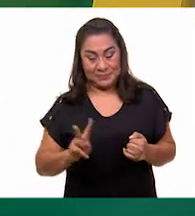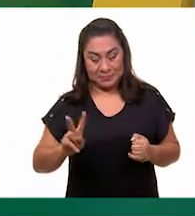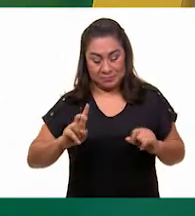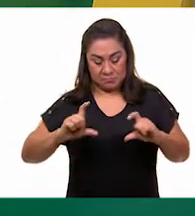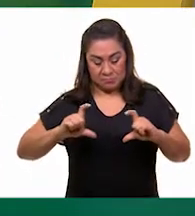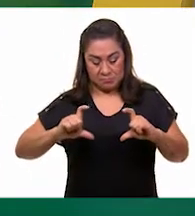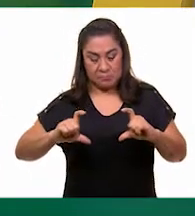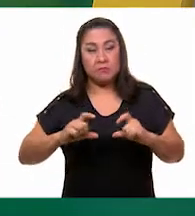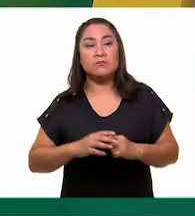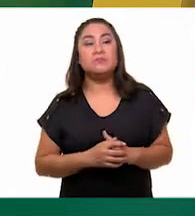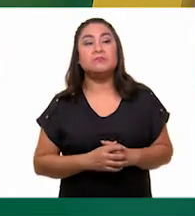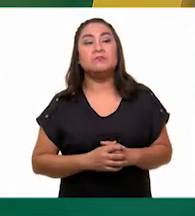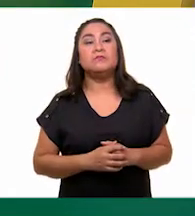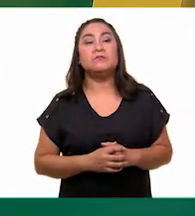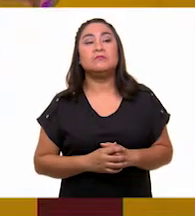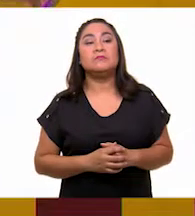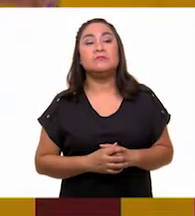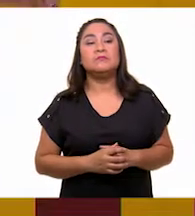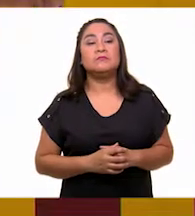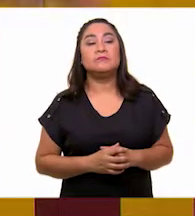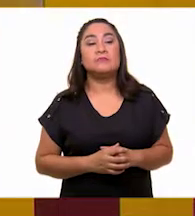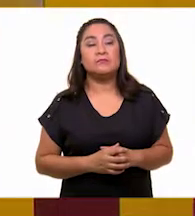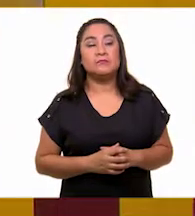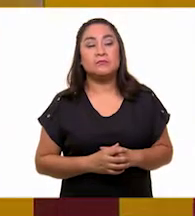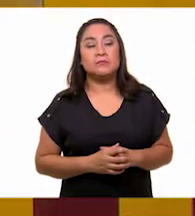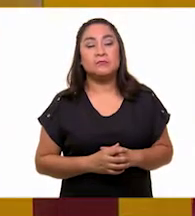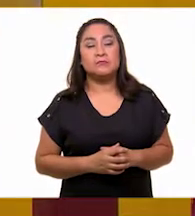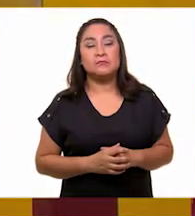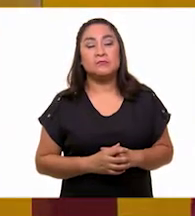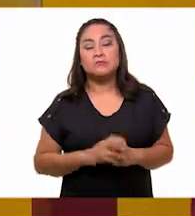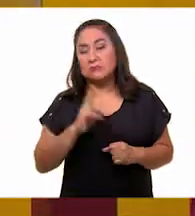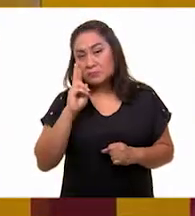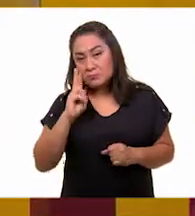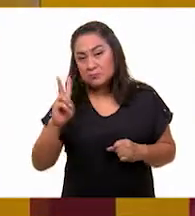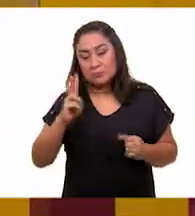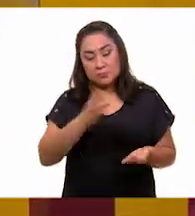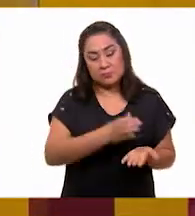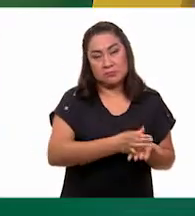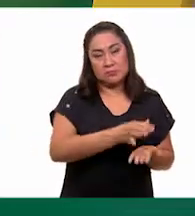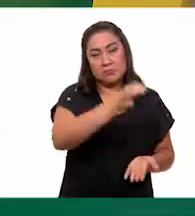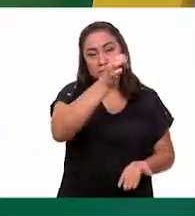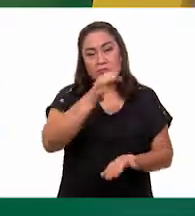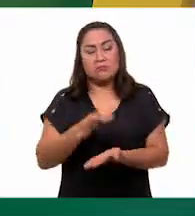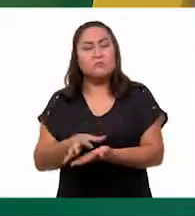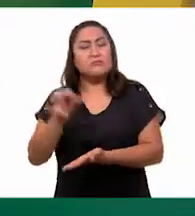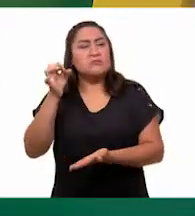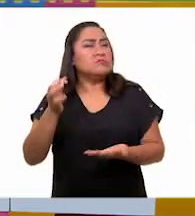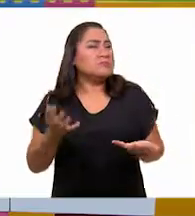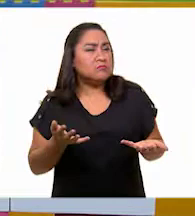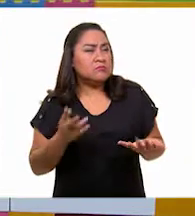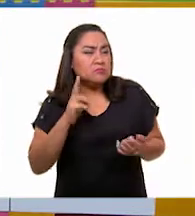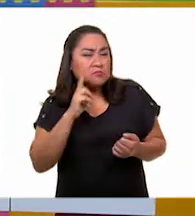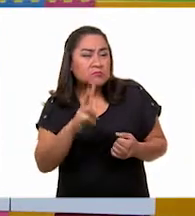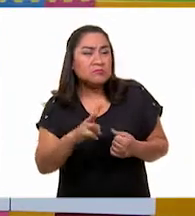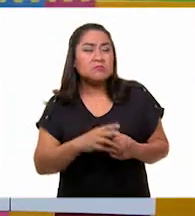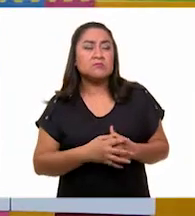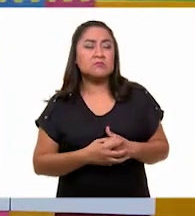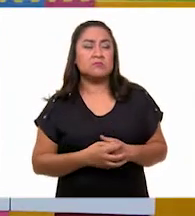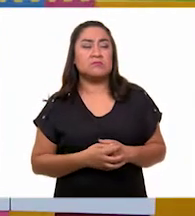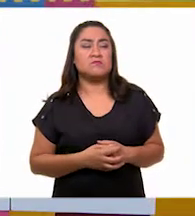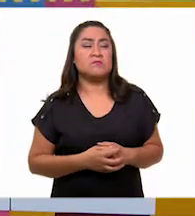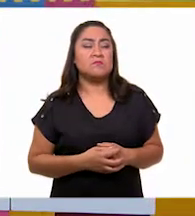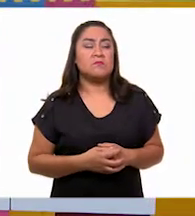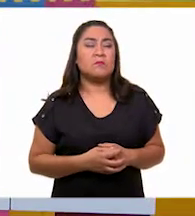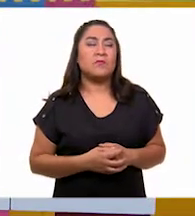¿Y qué pasó con las botellas, el líquido y el contenido de cada una de ellas? Uy, pues parece que está un poquito